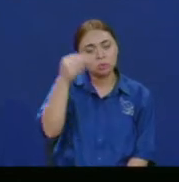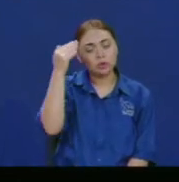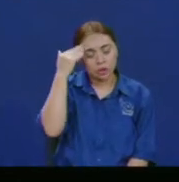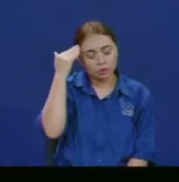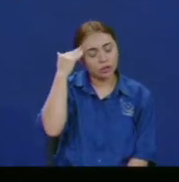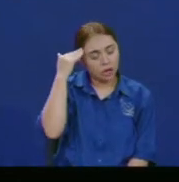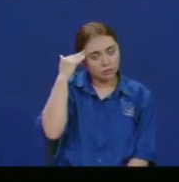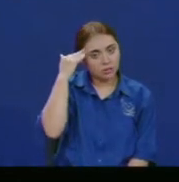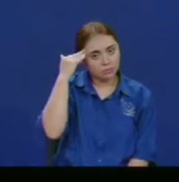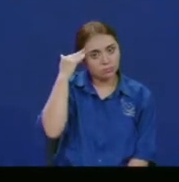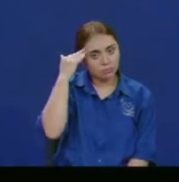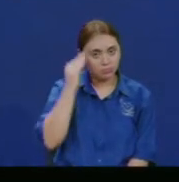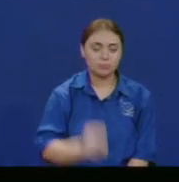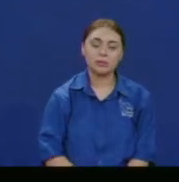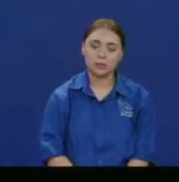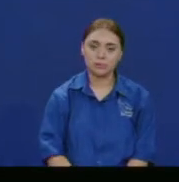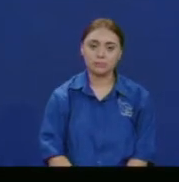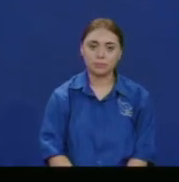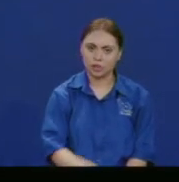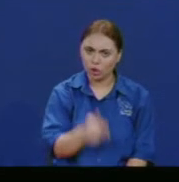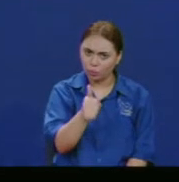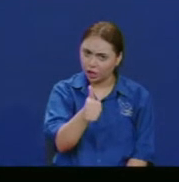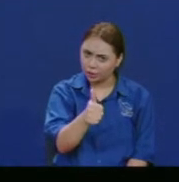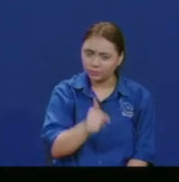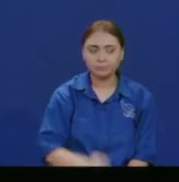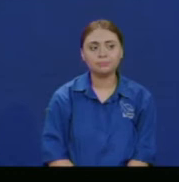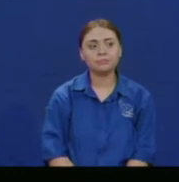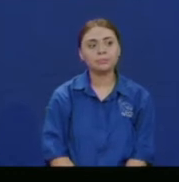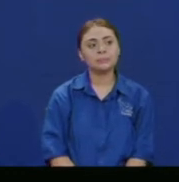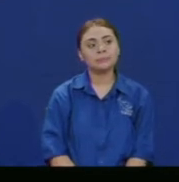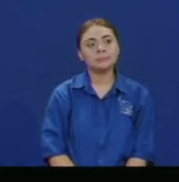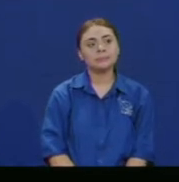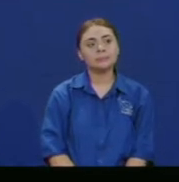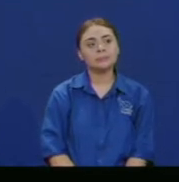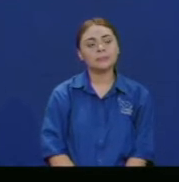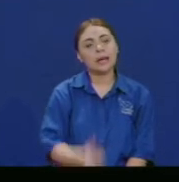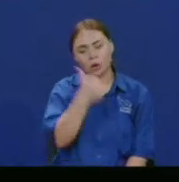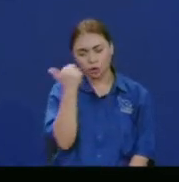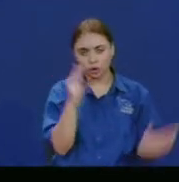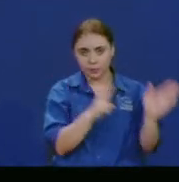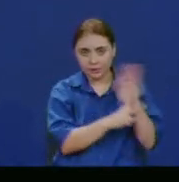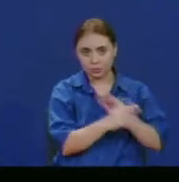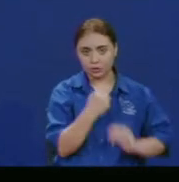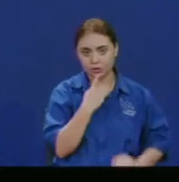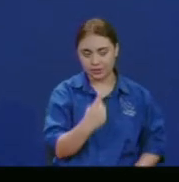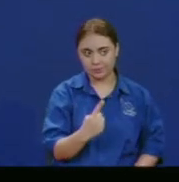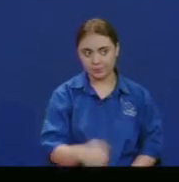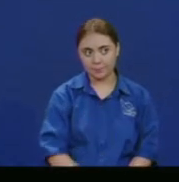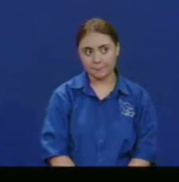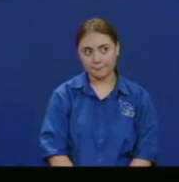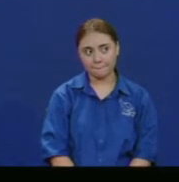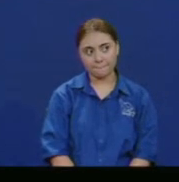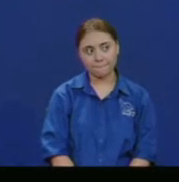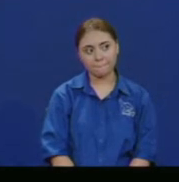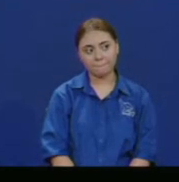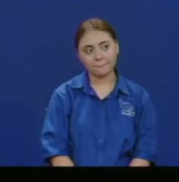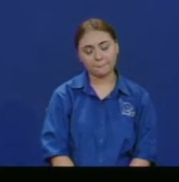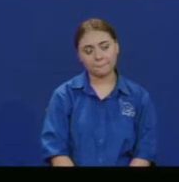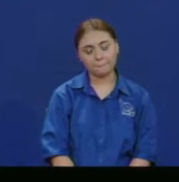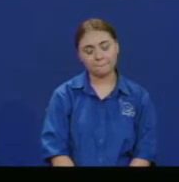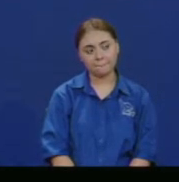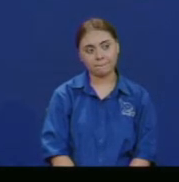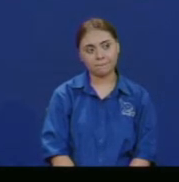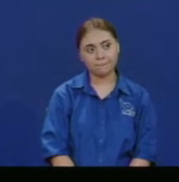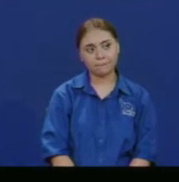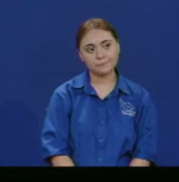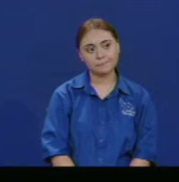algunos. Algunos no lo reconocen, pero todos ofendemos. Pero le voy a leer otros versículos, porque hay unos que están más